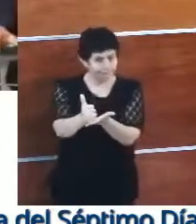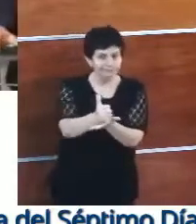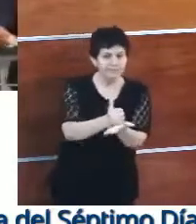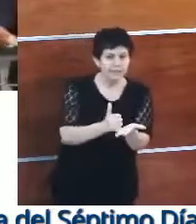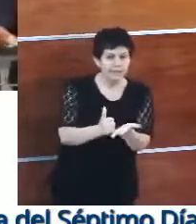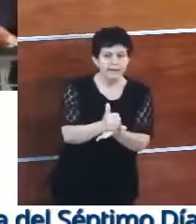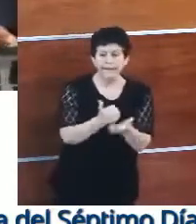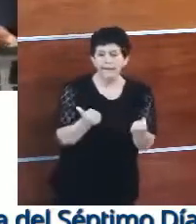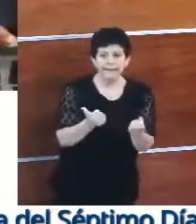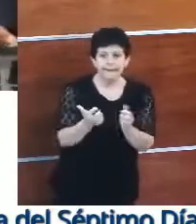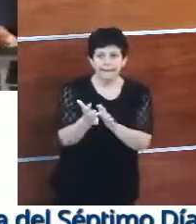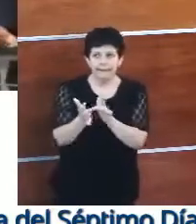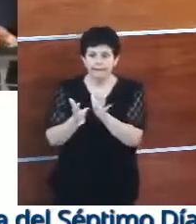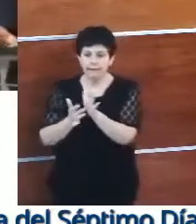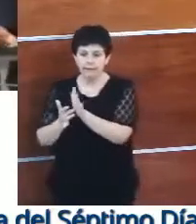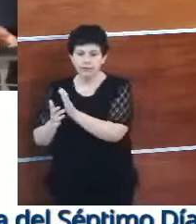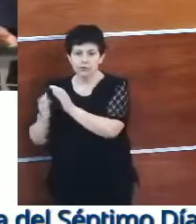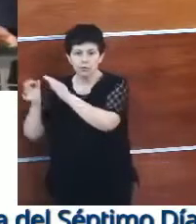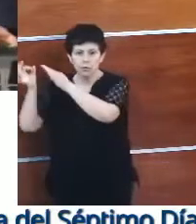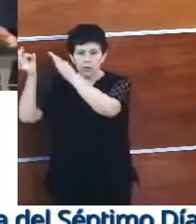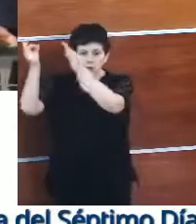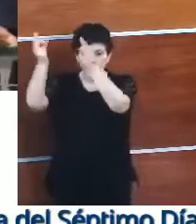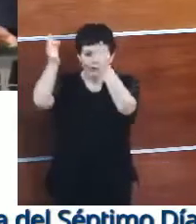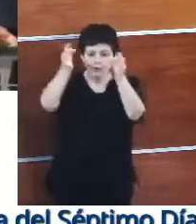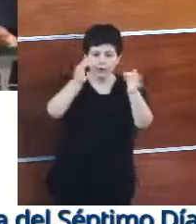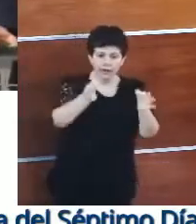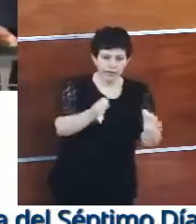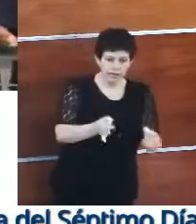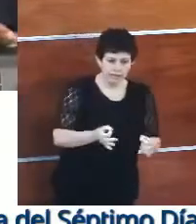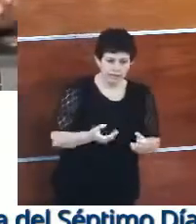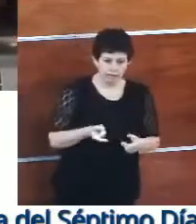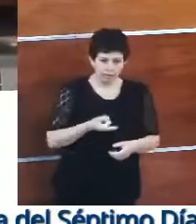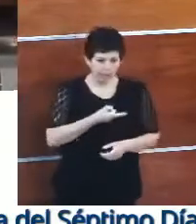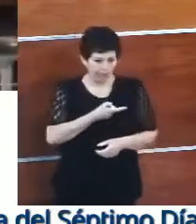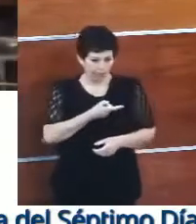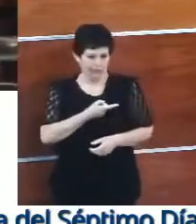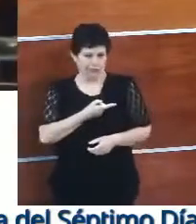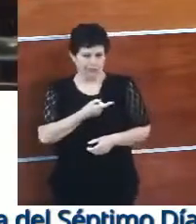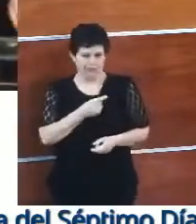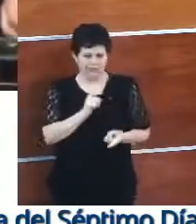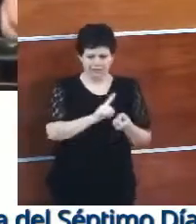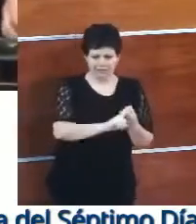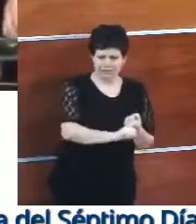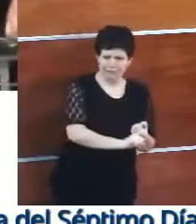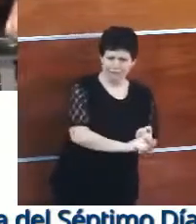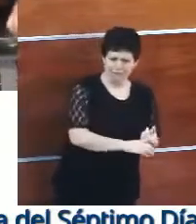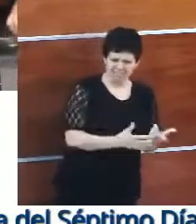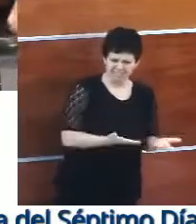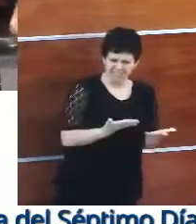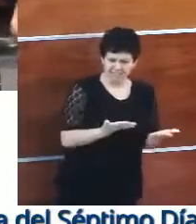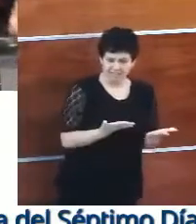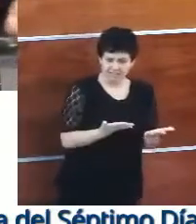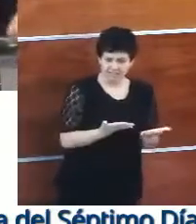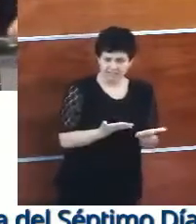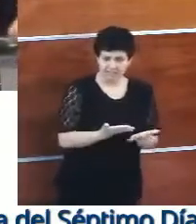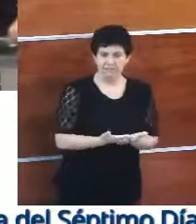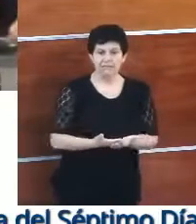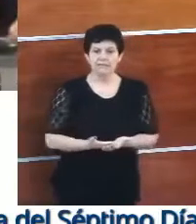su Señor regrese de la boda. Esta palabra, aguardan, ¿no es cierto?,